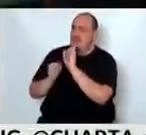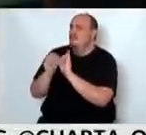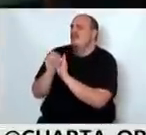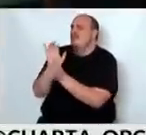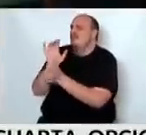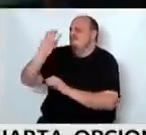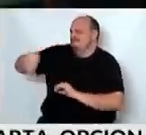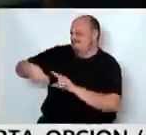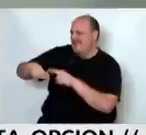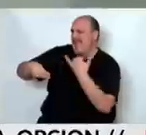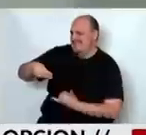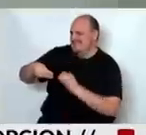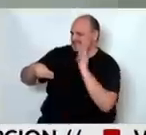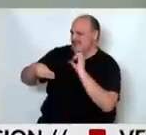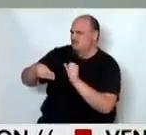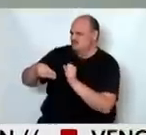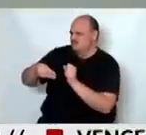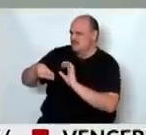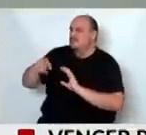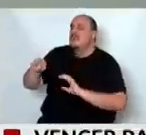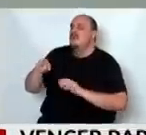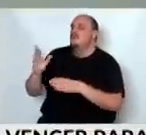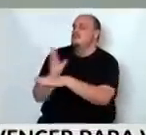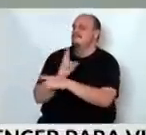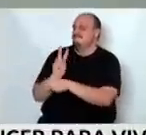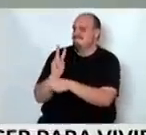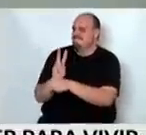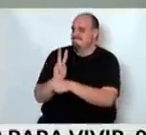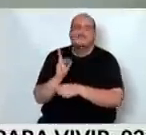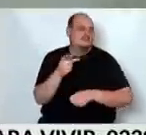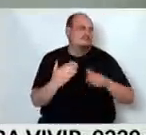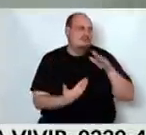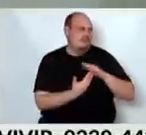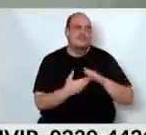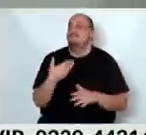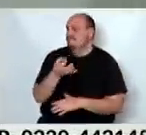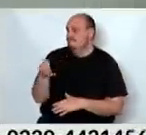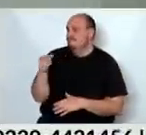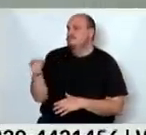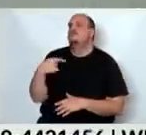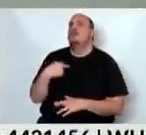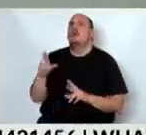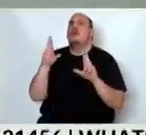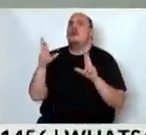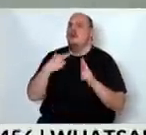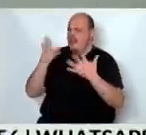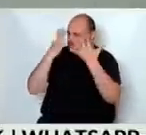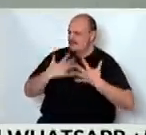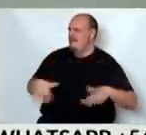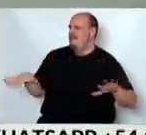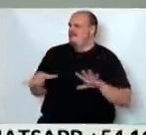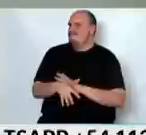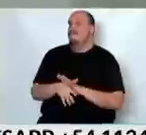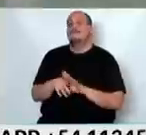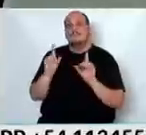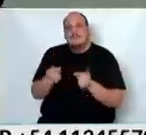sí. La prevención... Fundamental. Fundamental. Y tal vez no hay, de hecho me encantaría yo estar bien preparada para, hasta como